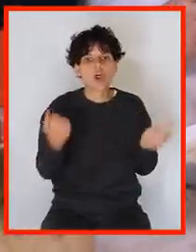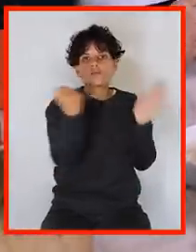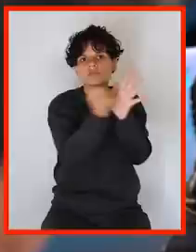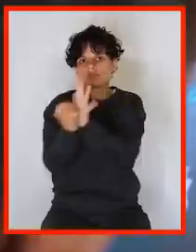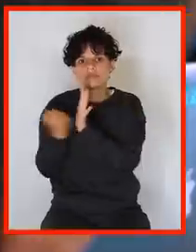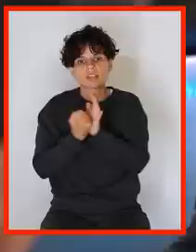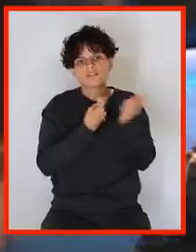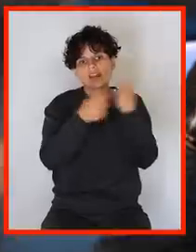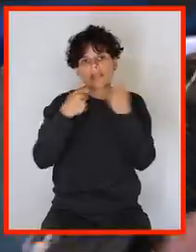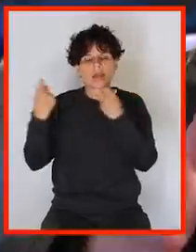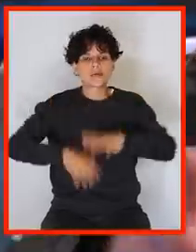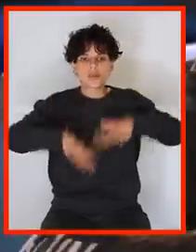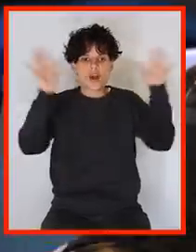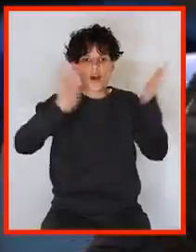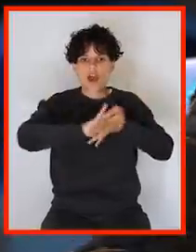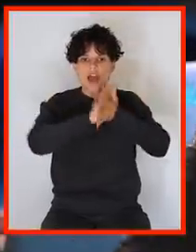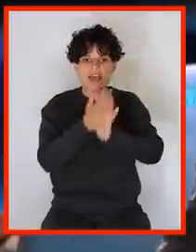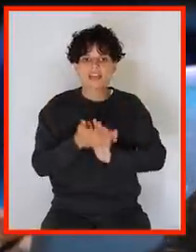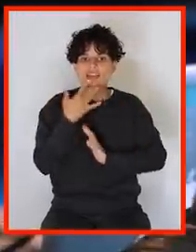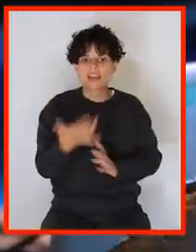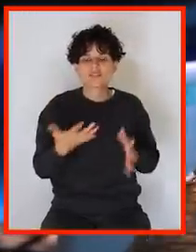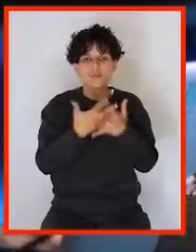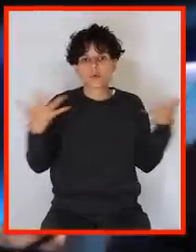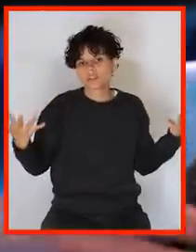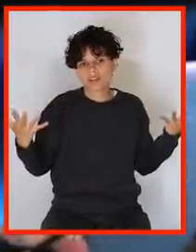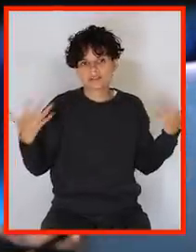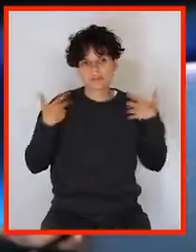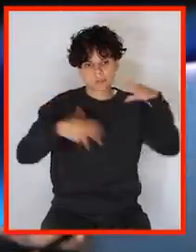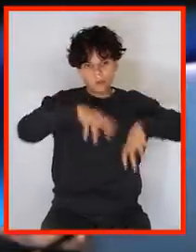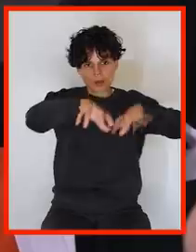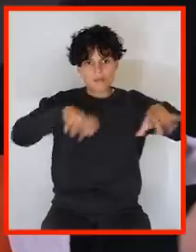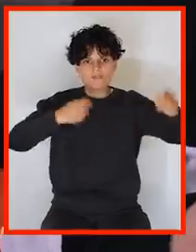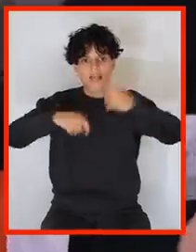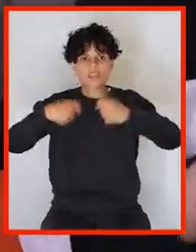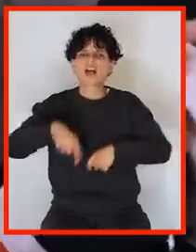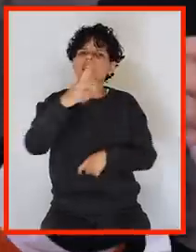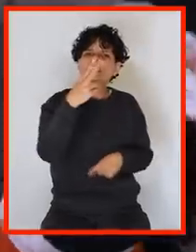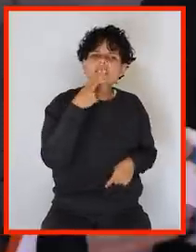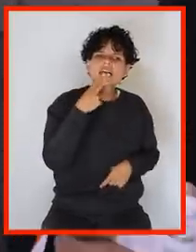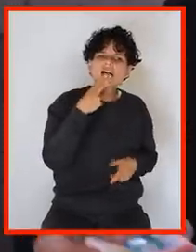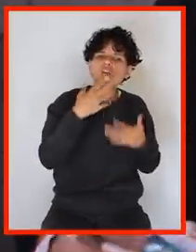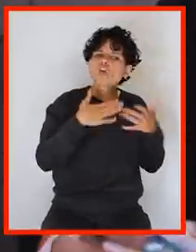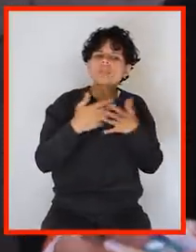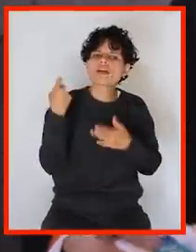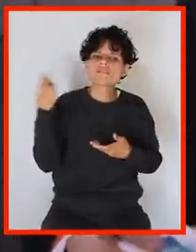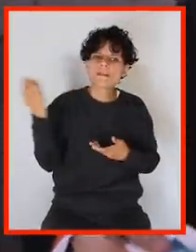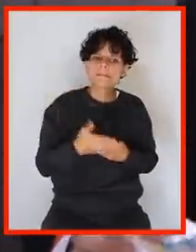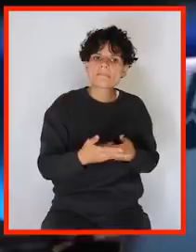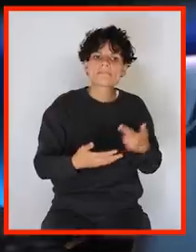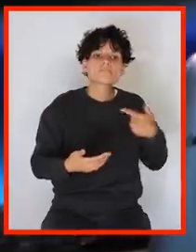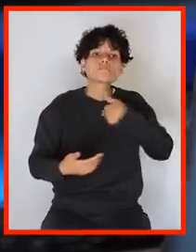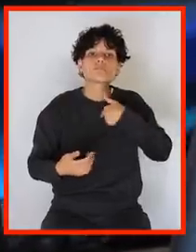marcas, el Fox, el Alzheimer, por todas las marcas, fueron como un conjunto de weas, porque allá hay... Estos son puros cigarros que vienen como